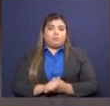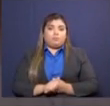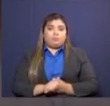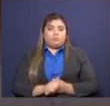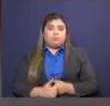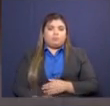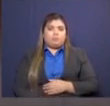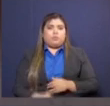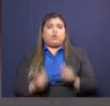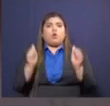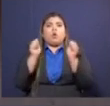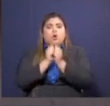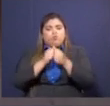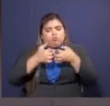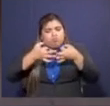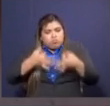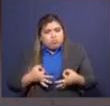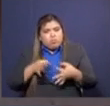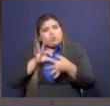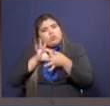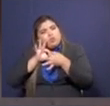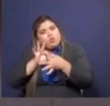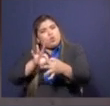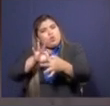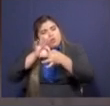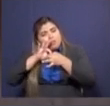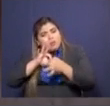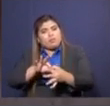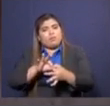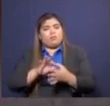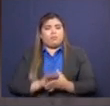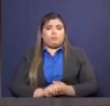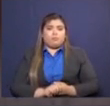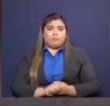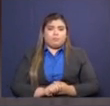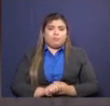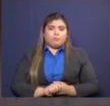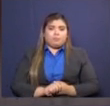con disciplina y con solidaridad.